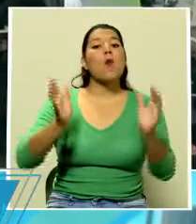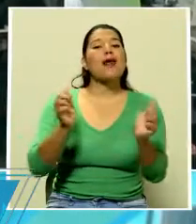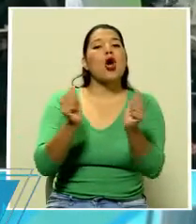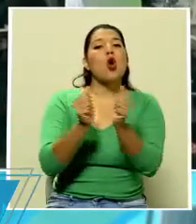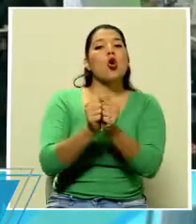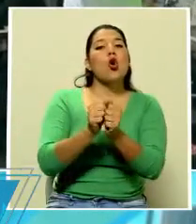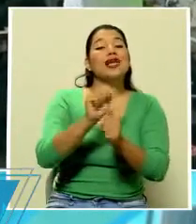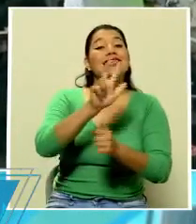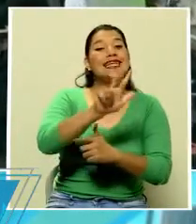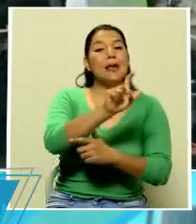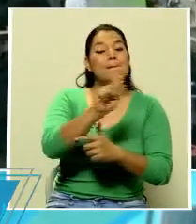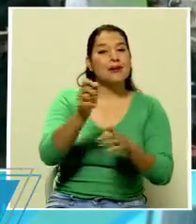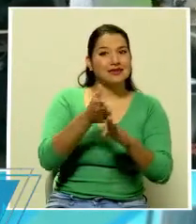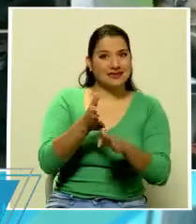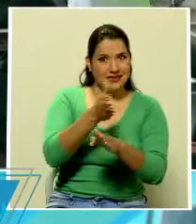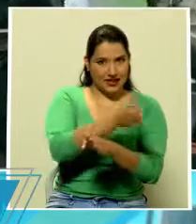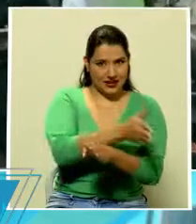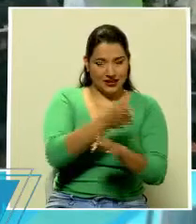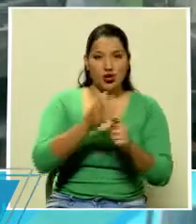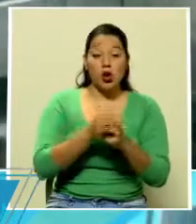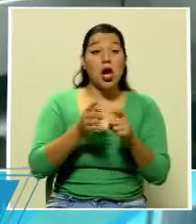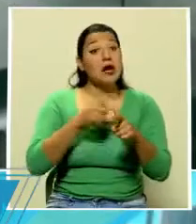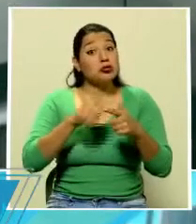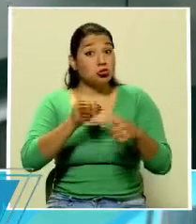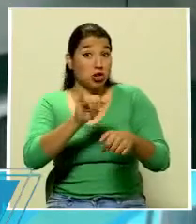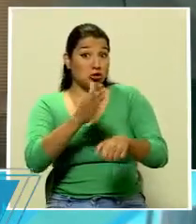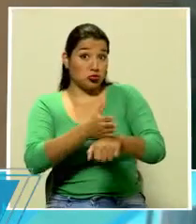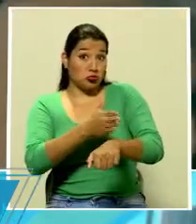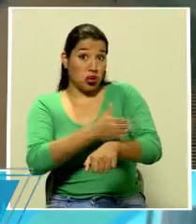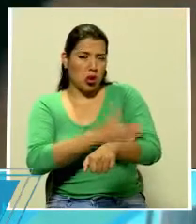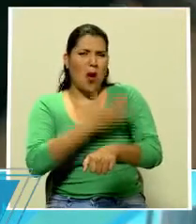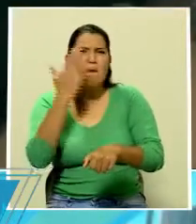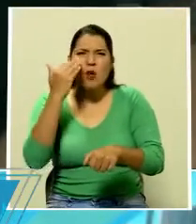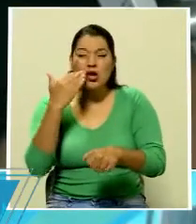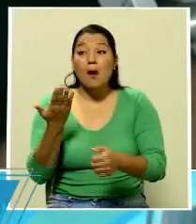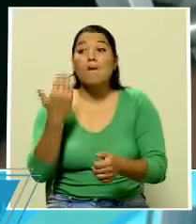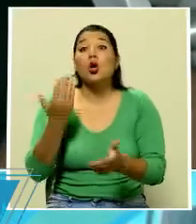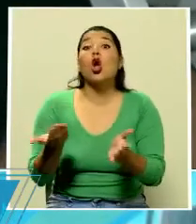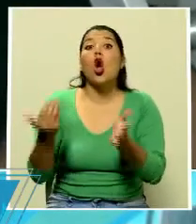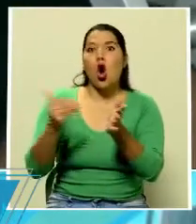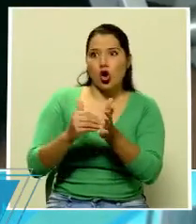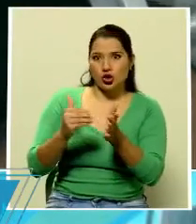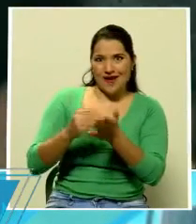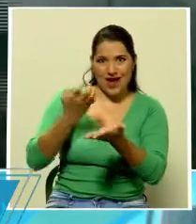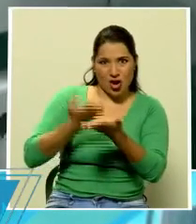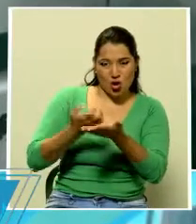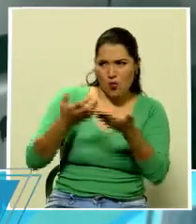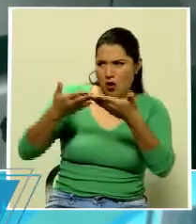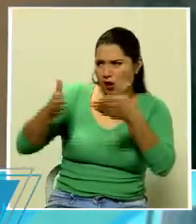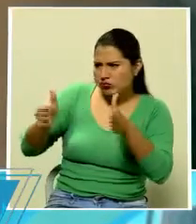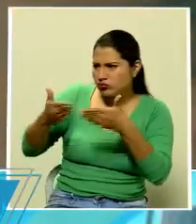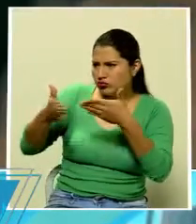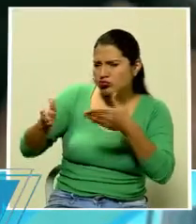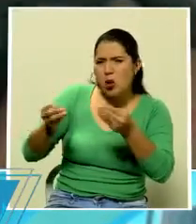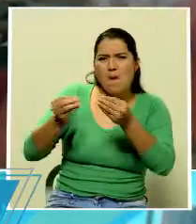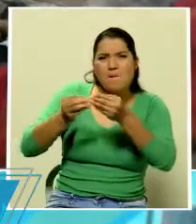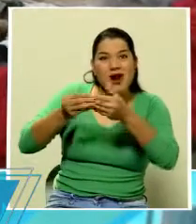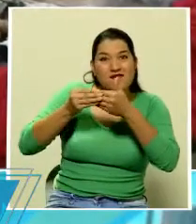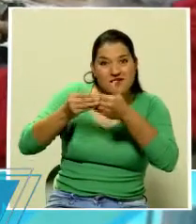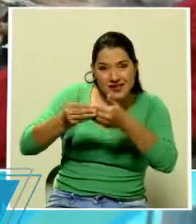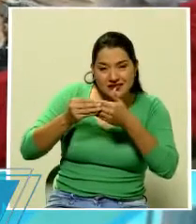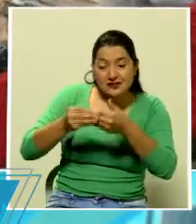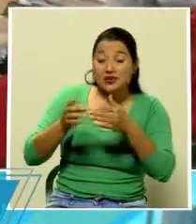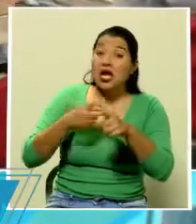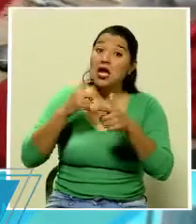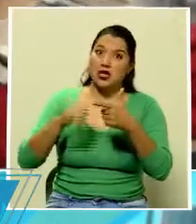se explica básicamente por esa reapertura que ha tenido la economía y donde hemos visto que empezamos a tener algunas acciones en pro pues, de